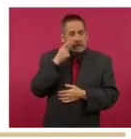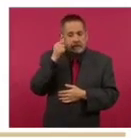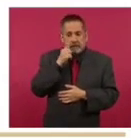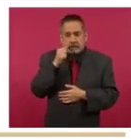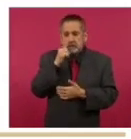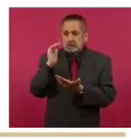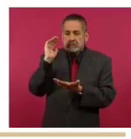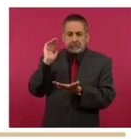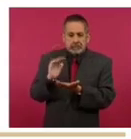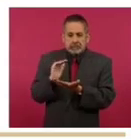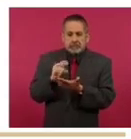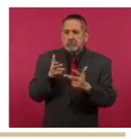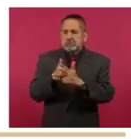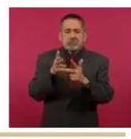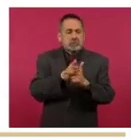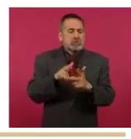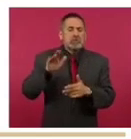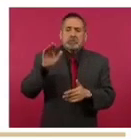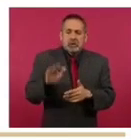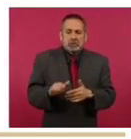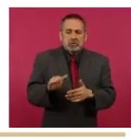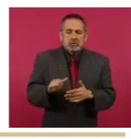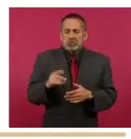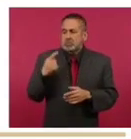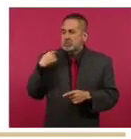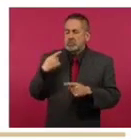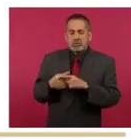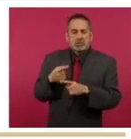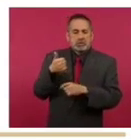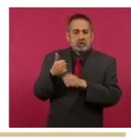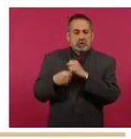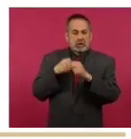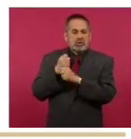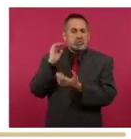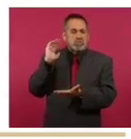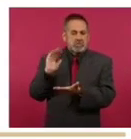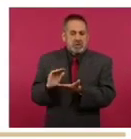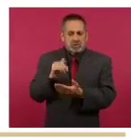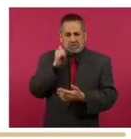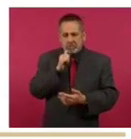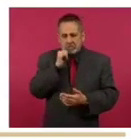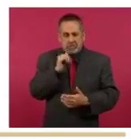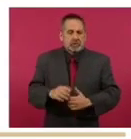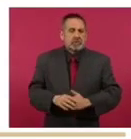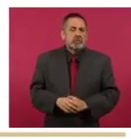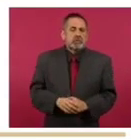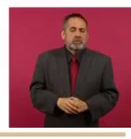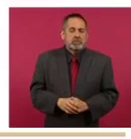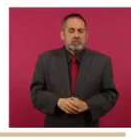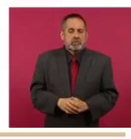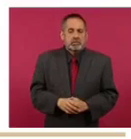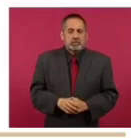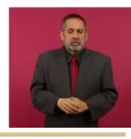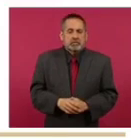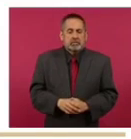con menos homicidios en los últimos 6 años. En cuanto a